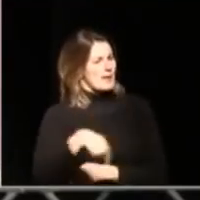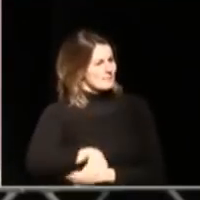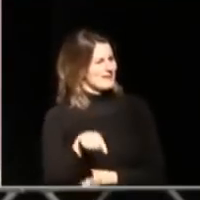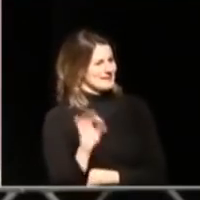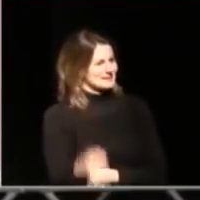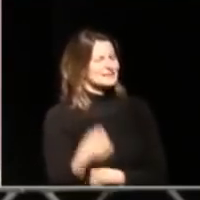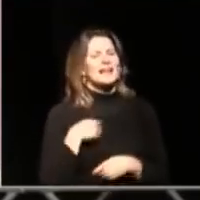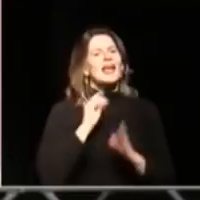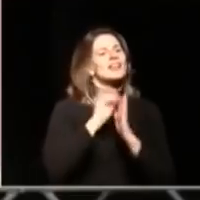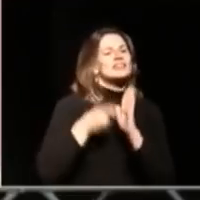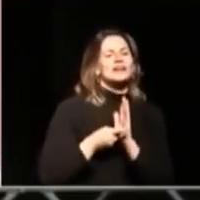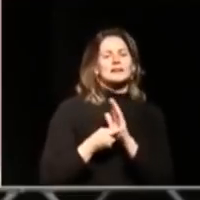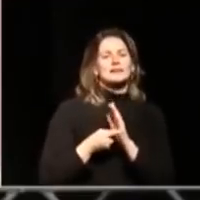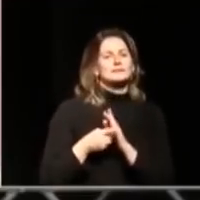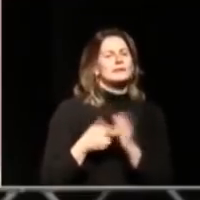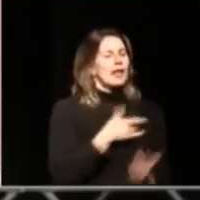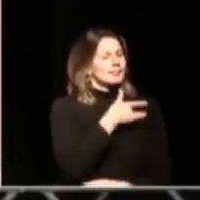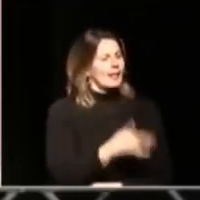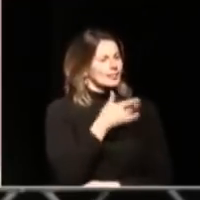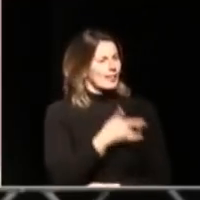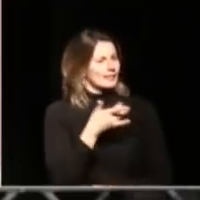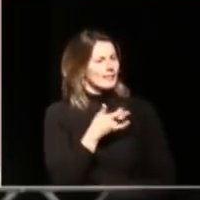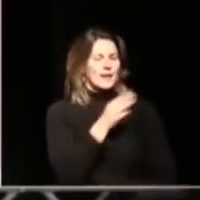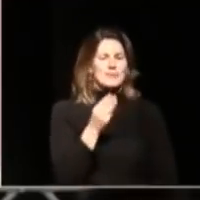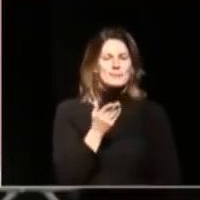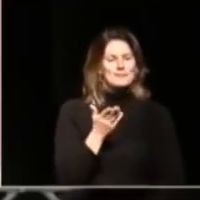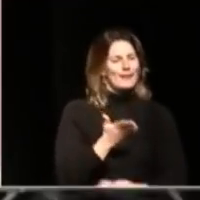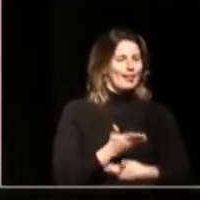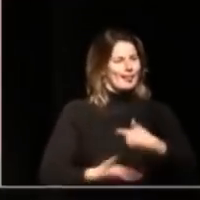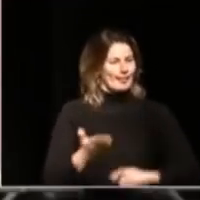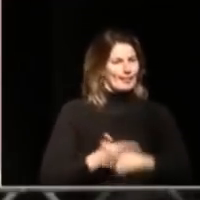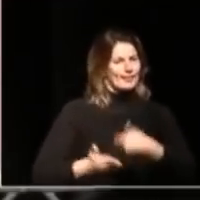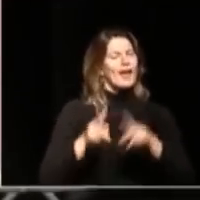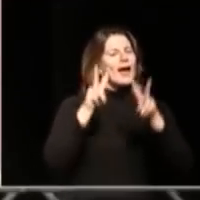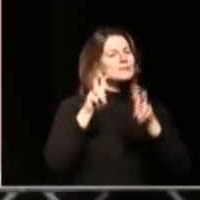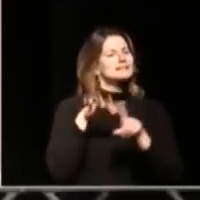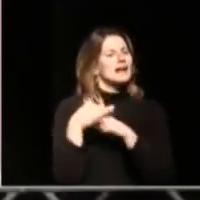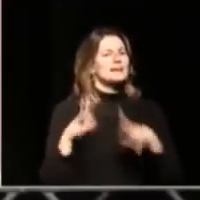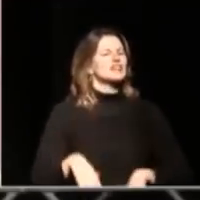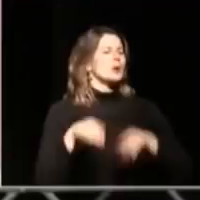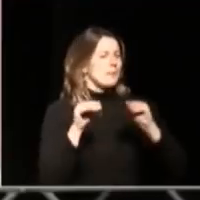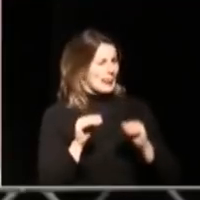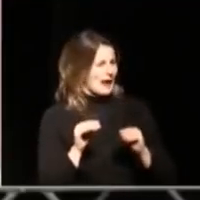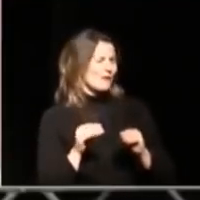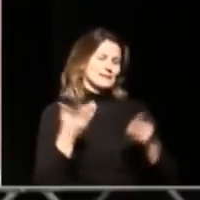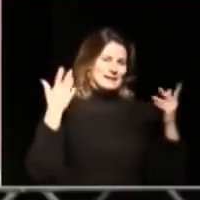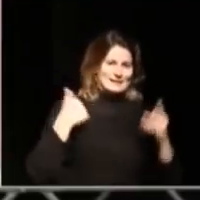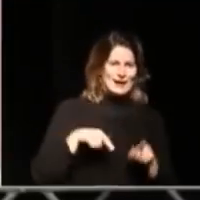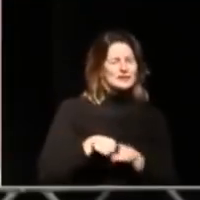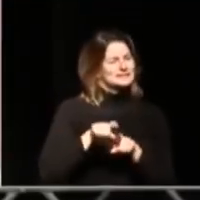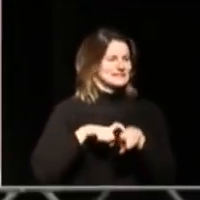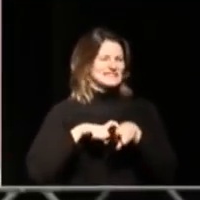el decreto de la estiba a cambio de que el Partido Popular les hiciera un favorcito con el caso Palau. Claro, porque se han hecho de